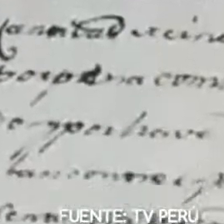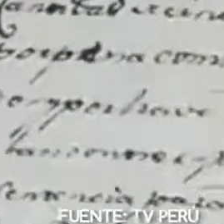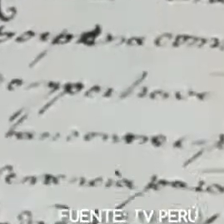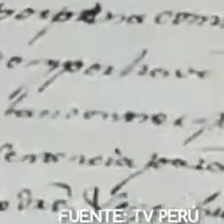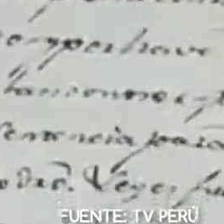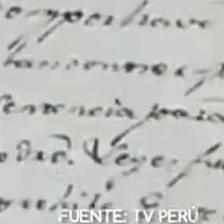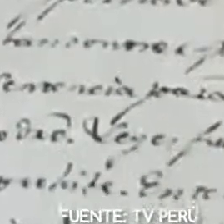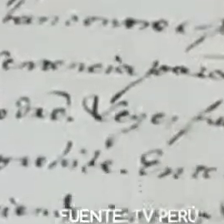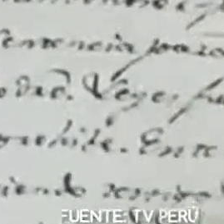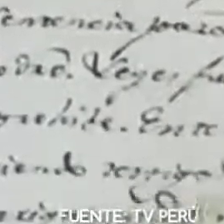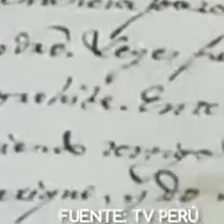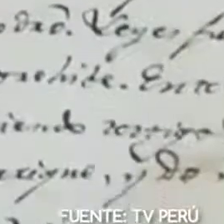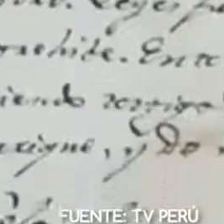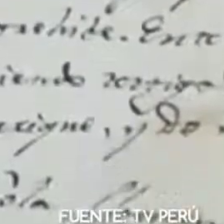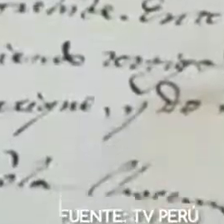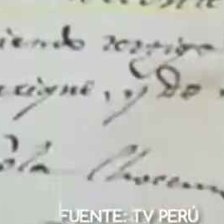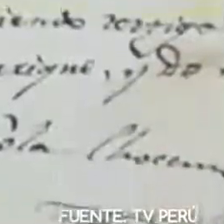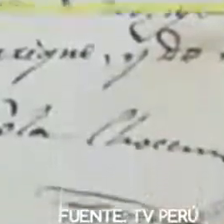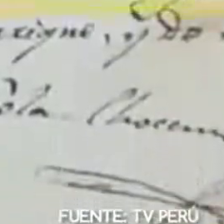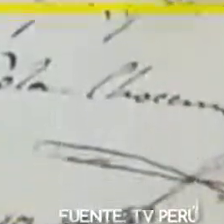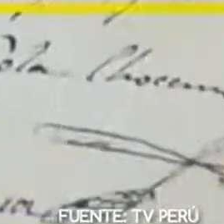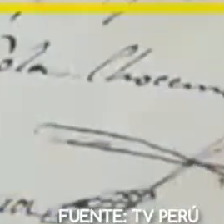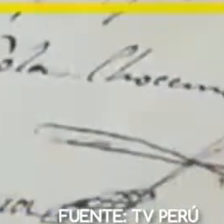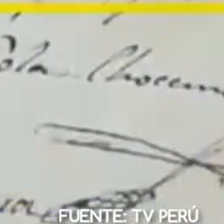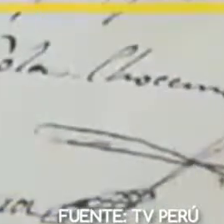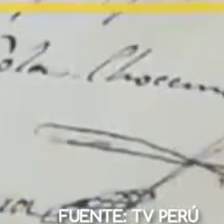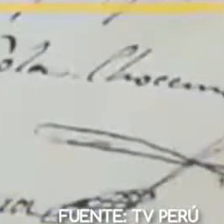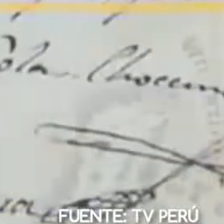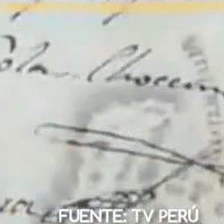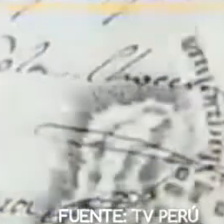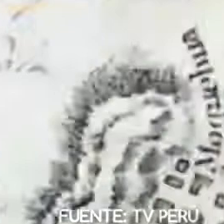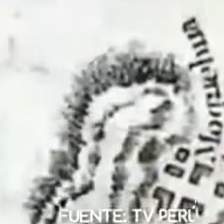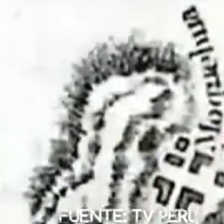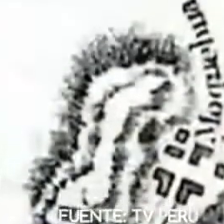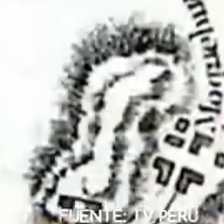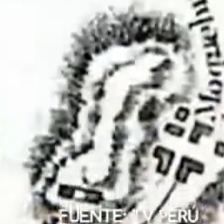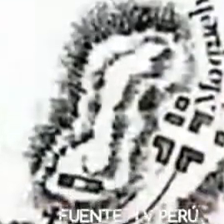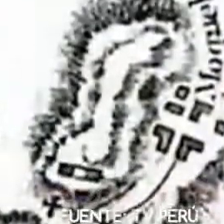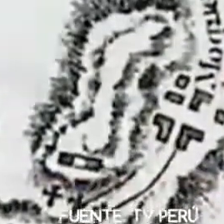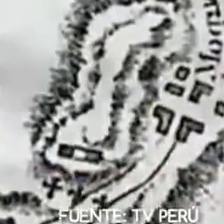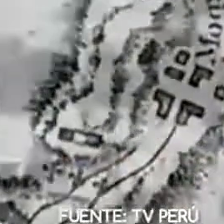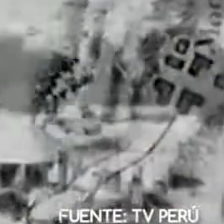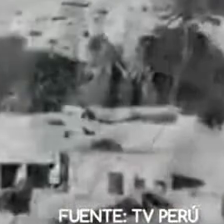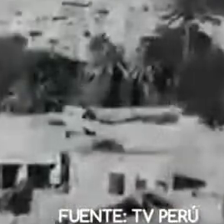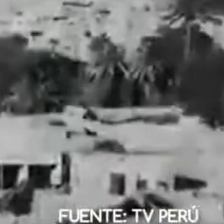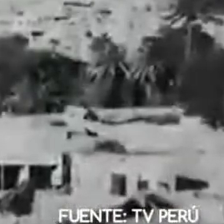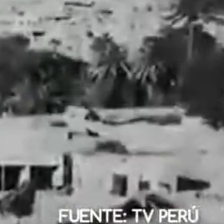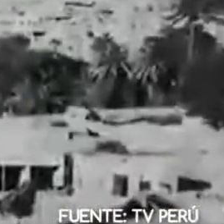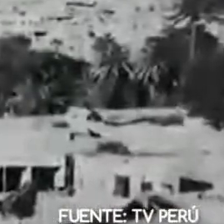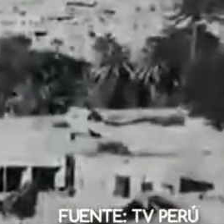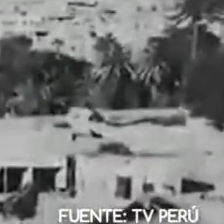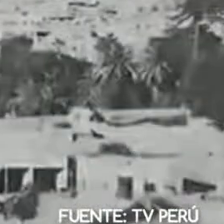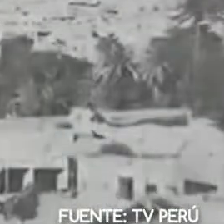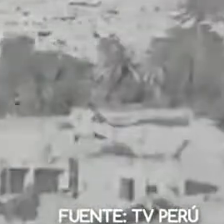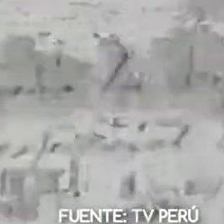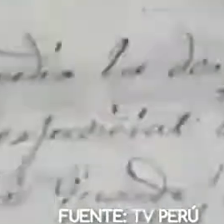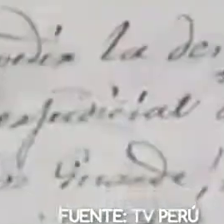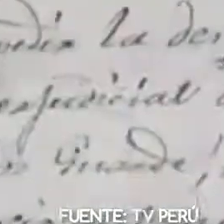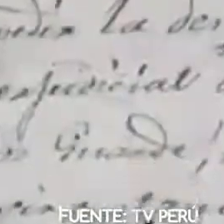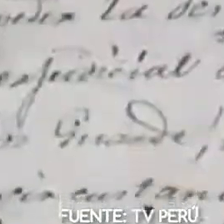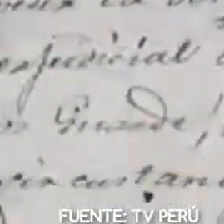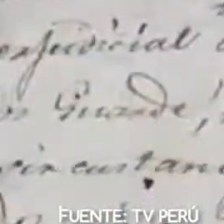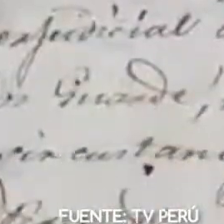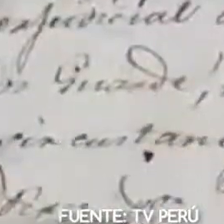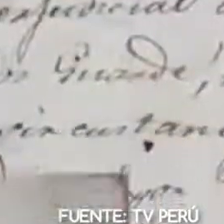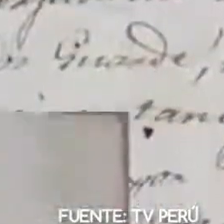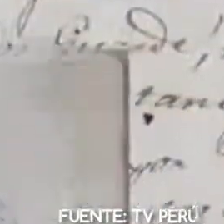la libertad bajo fianza de un prisionero del ejército realista tras las derrotas patriotas en las batallas de Torata y Moquegua.